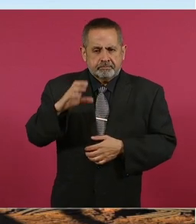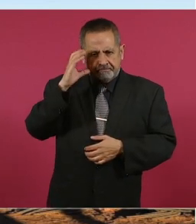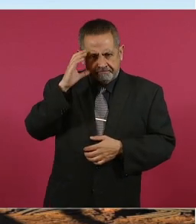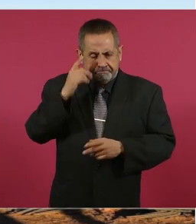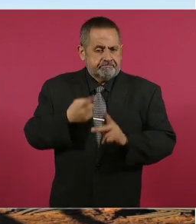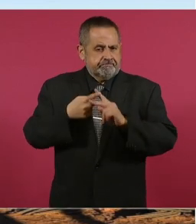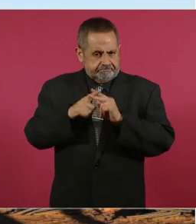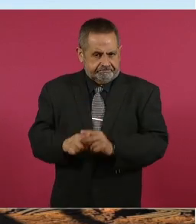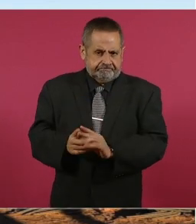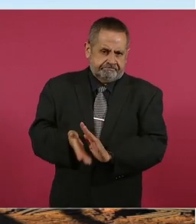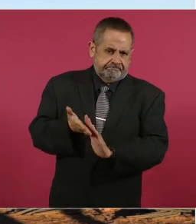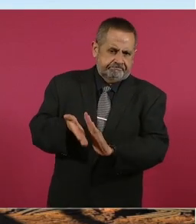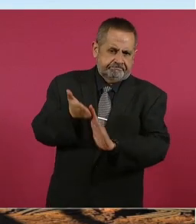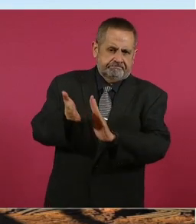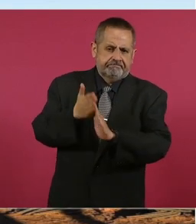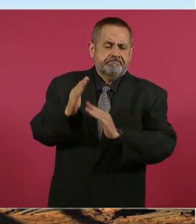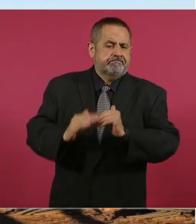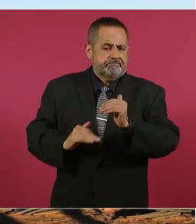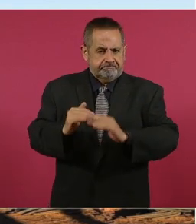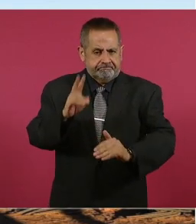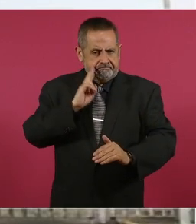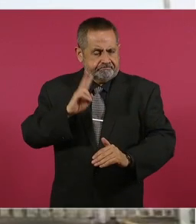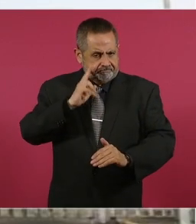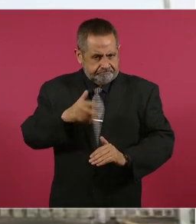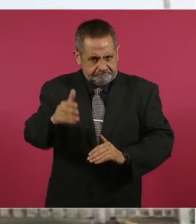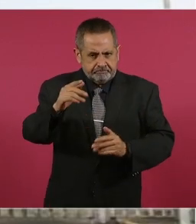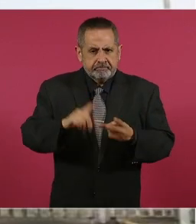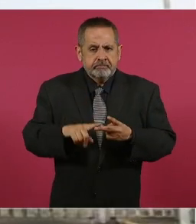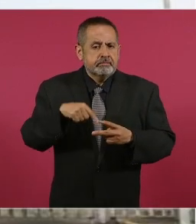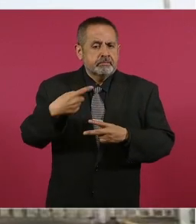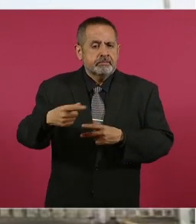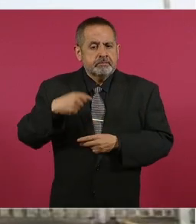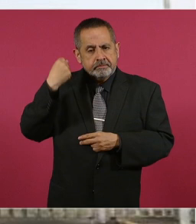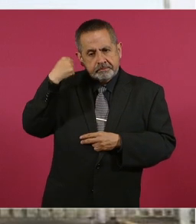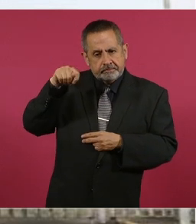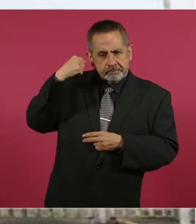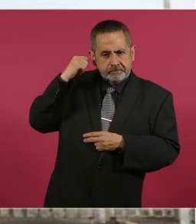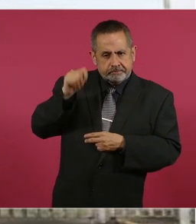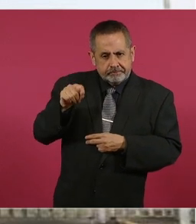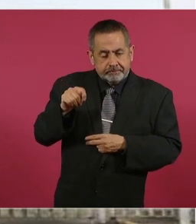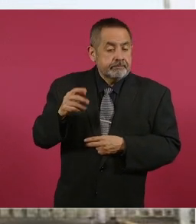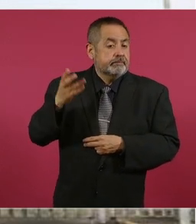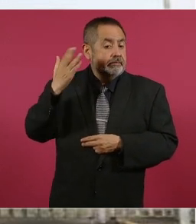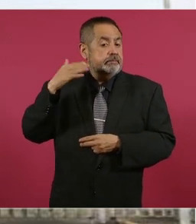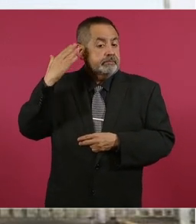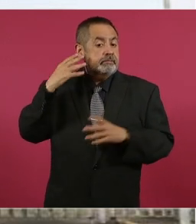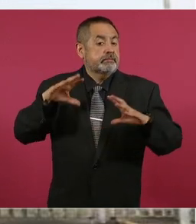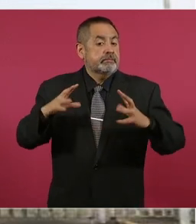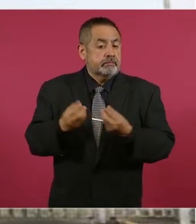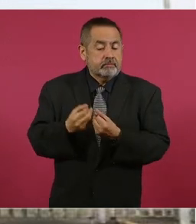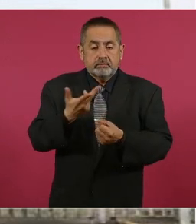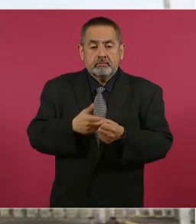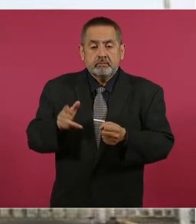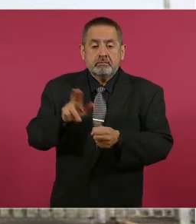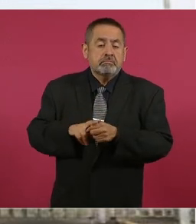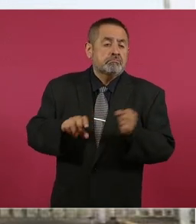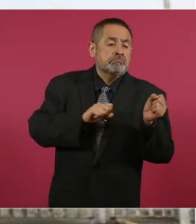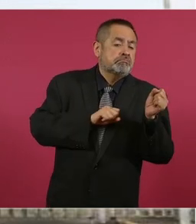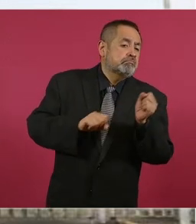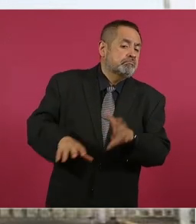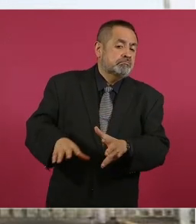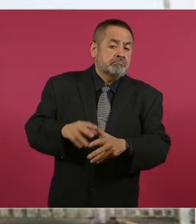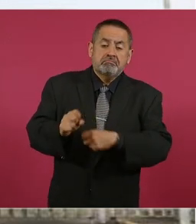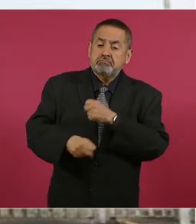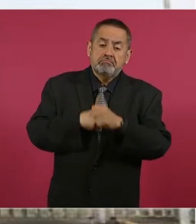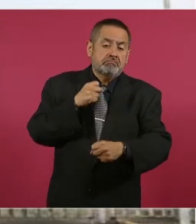su construcción. En el caso de Tabasco, la siguiente, el Hospital de Cárdenas, otro hospital del Seguro Popular que había quedado abandonado por